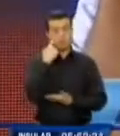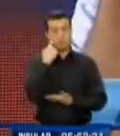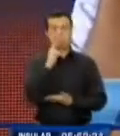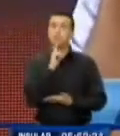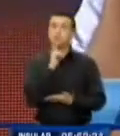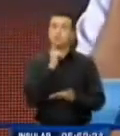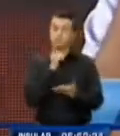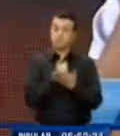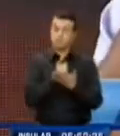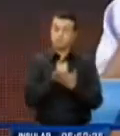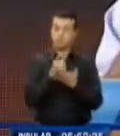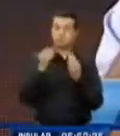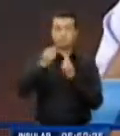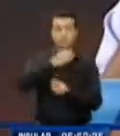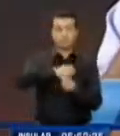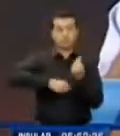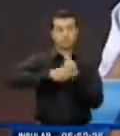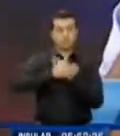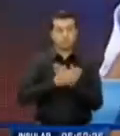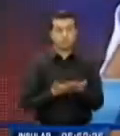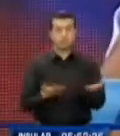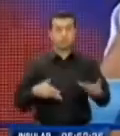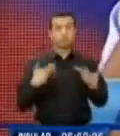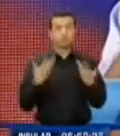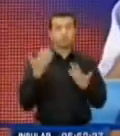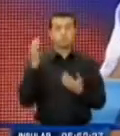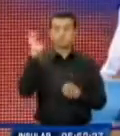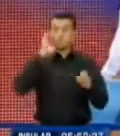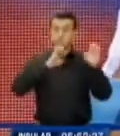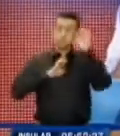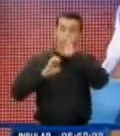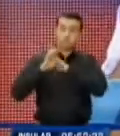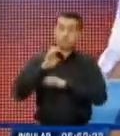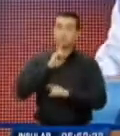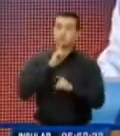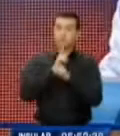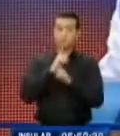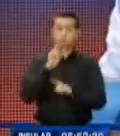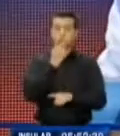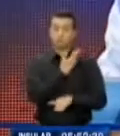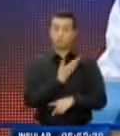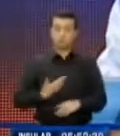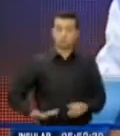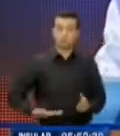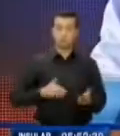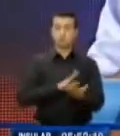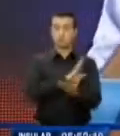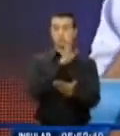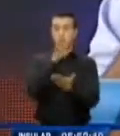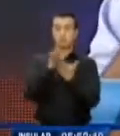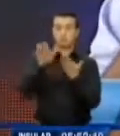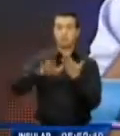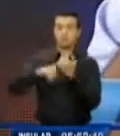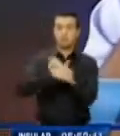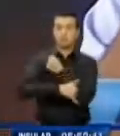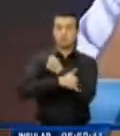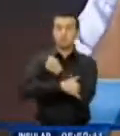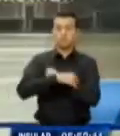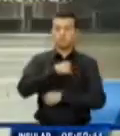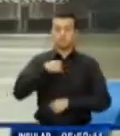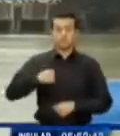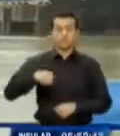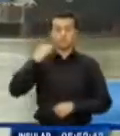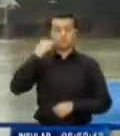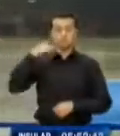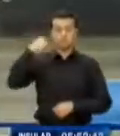con una estructuración financiera que estamos evaluando y que motivará una visita del vicepresidente a la República Popular de China en los próximos